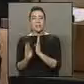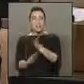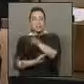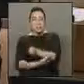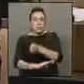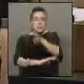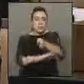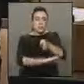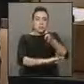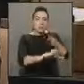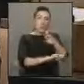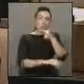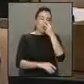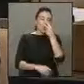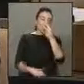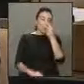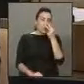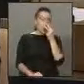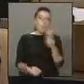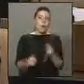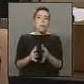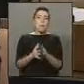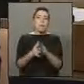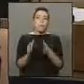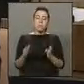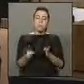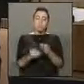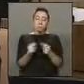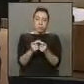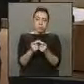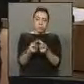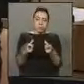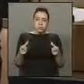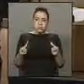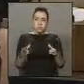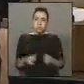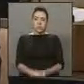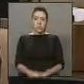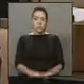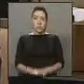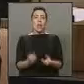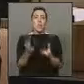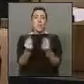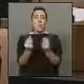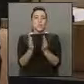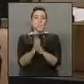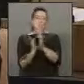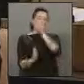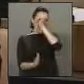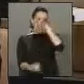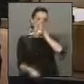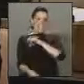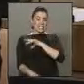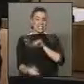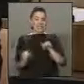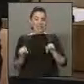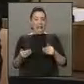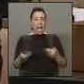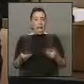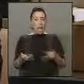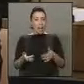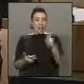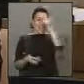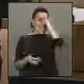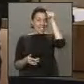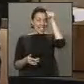públicos son testigos recurrentes de la inmensidad de su presencia y de la faena de sus iglesias en Chile. Hoy, dichas